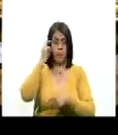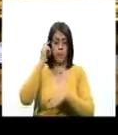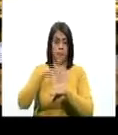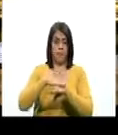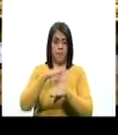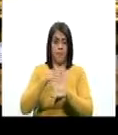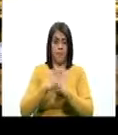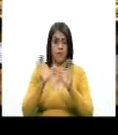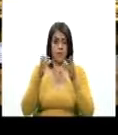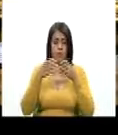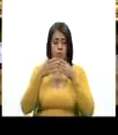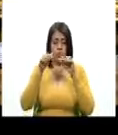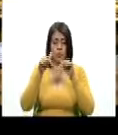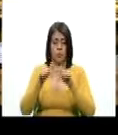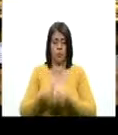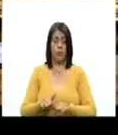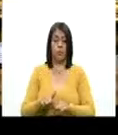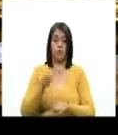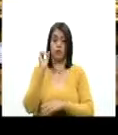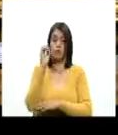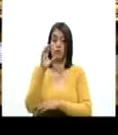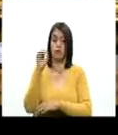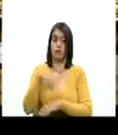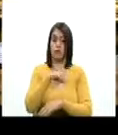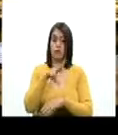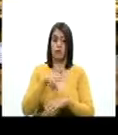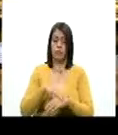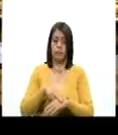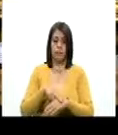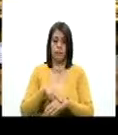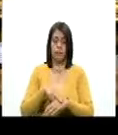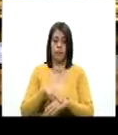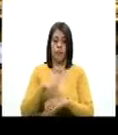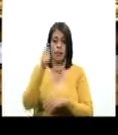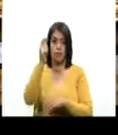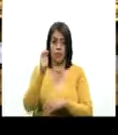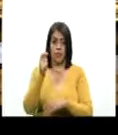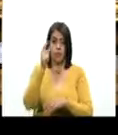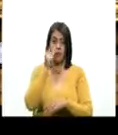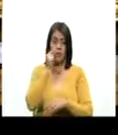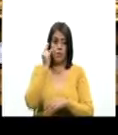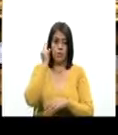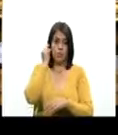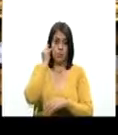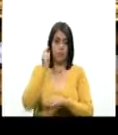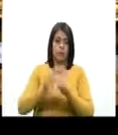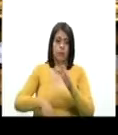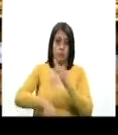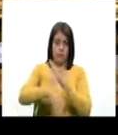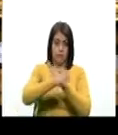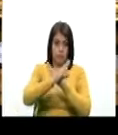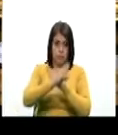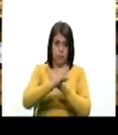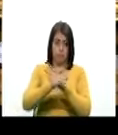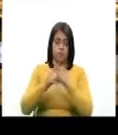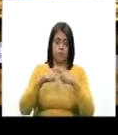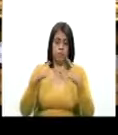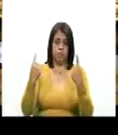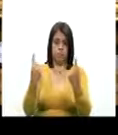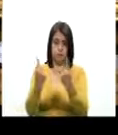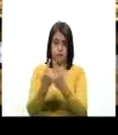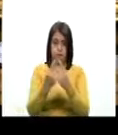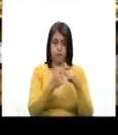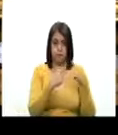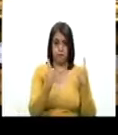jueves en la sesión ordinaria de la Asamblea Nacional, para que las diputadas y los diputados salgan a los circuitos